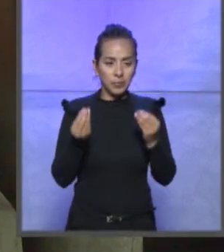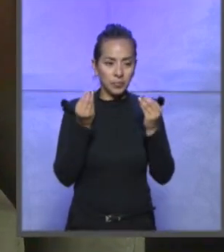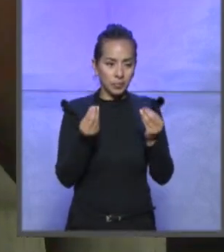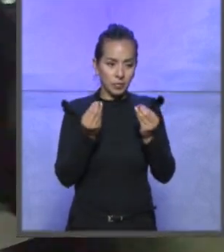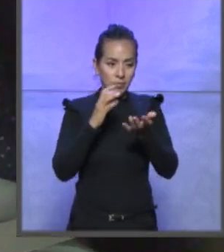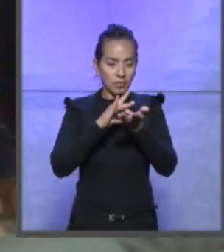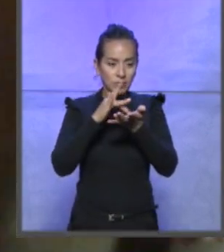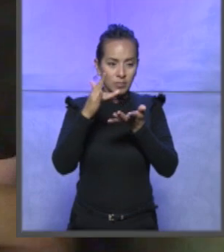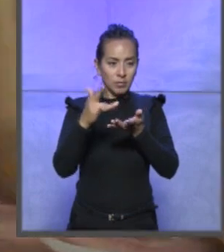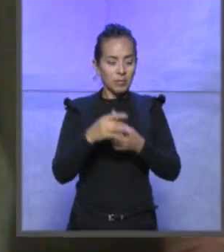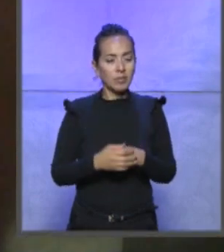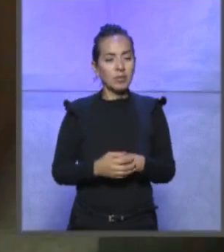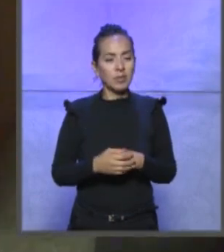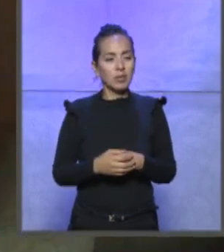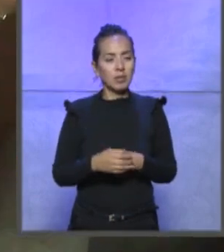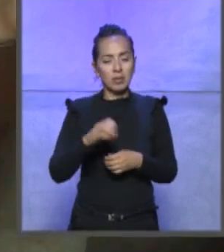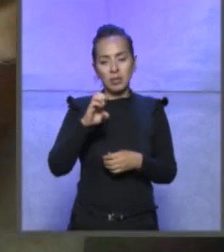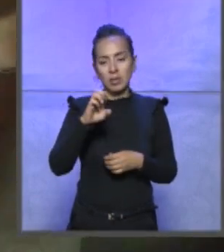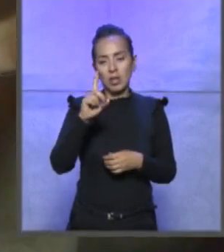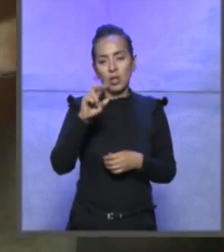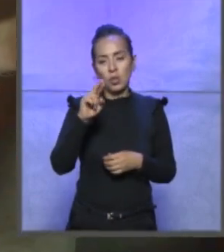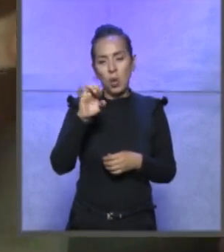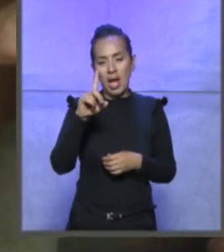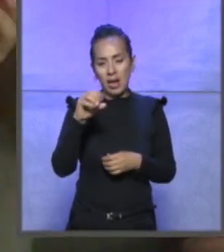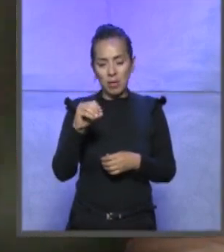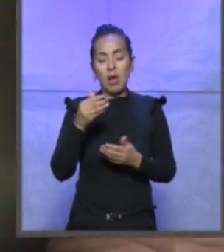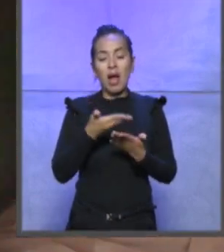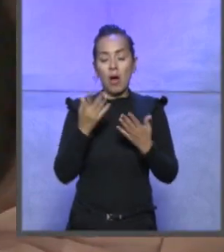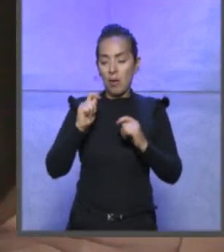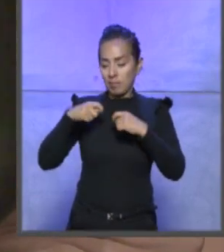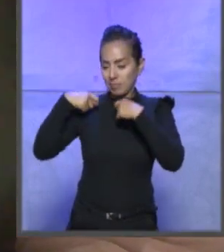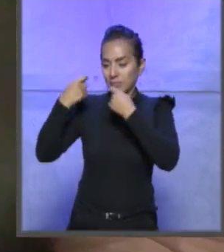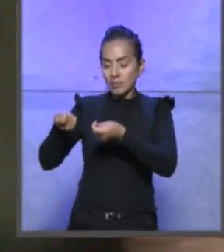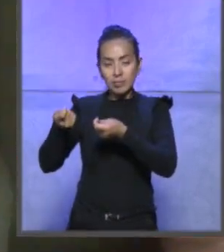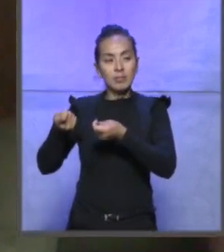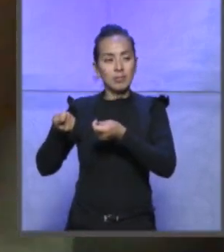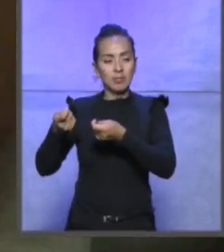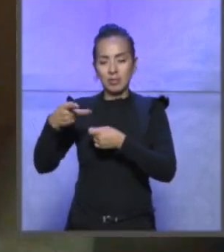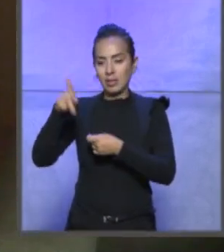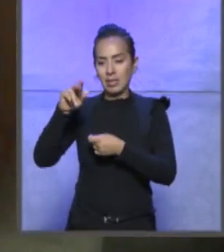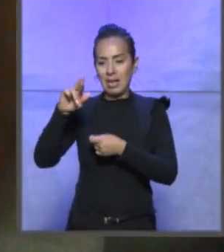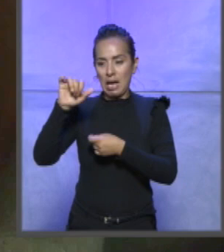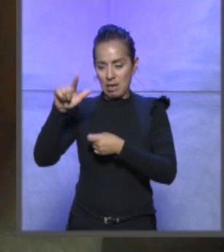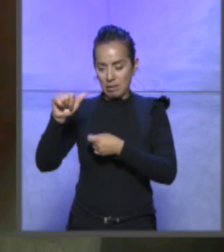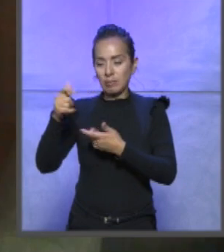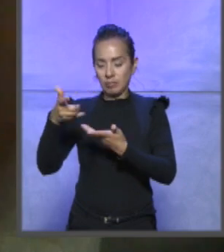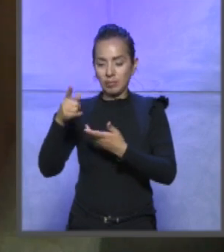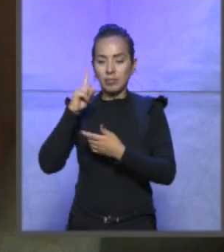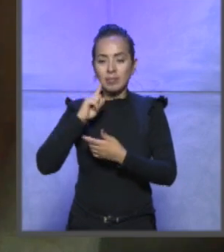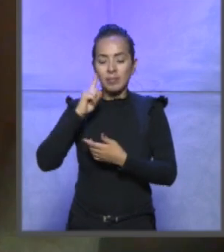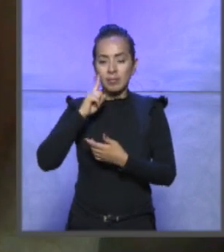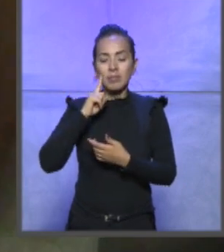Muchísimas, muchísimas gracias, Eduardo. Te pido el favor que se lo pases por ahí a Carla. Y va la pregunta.